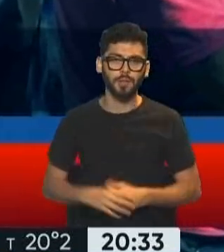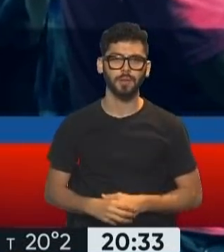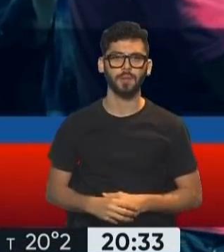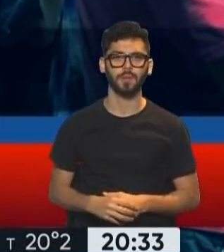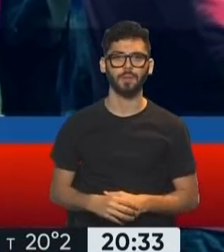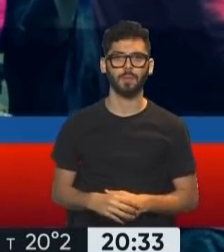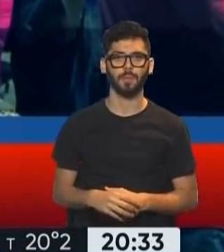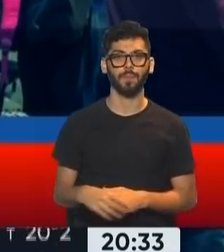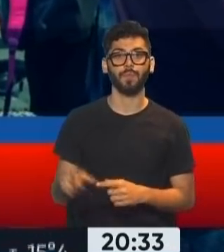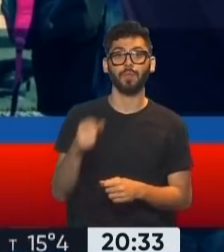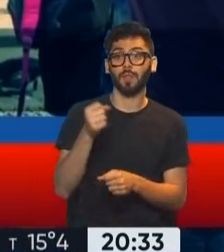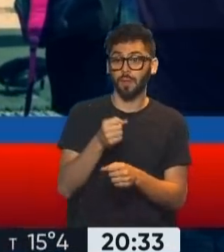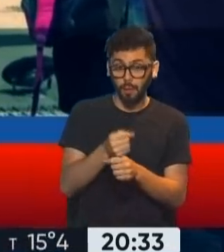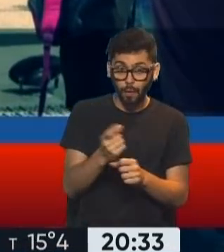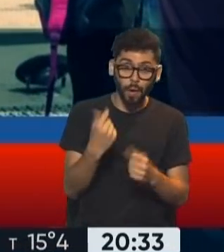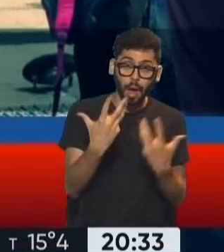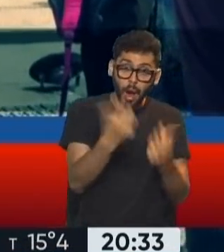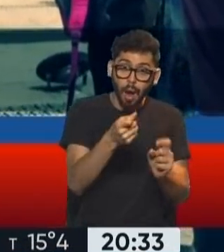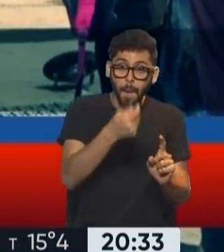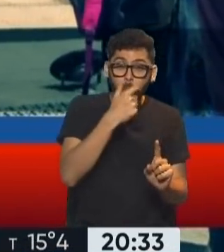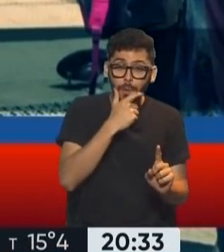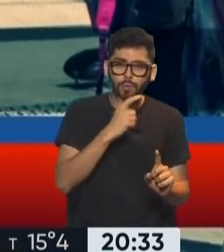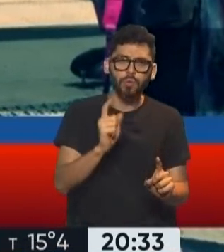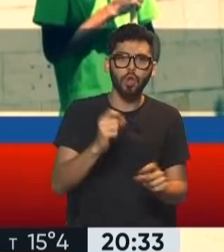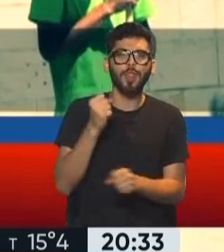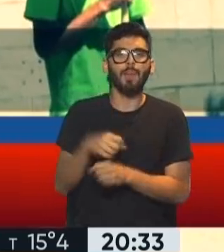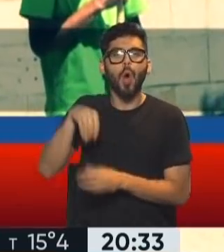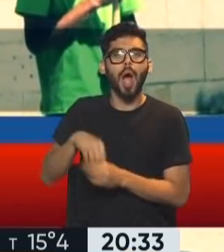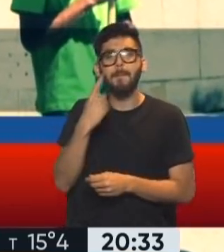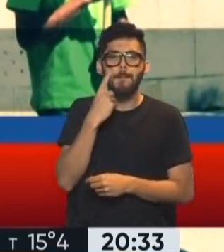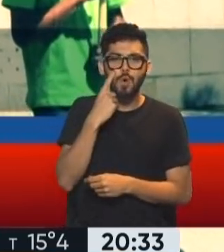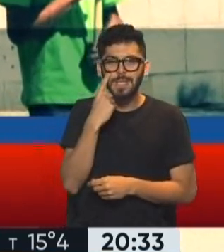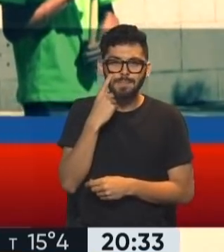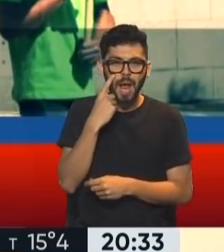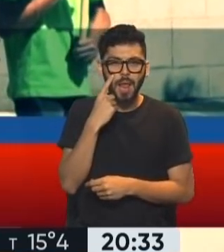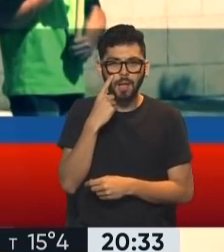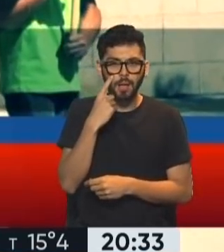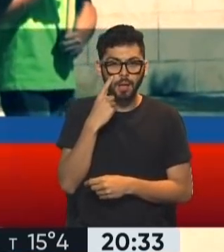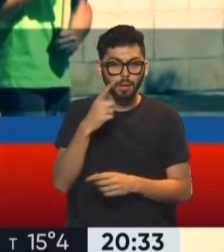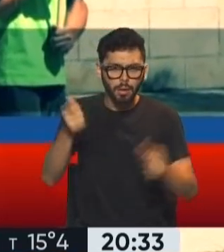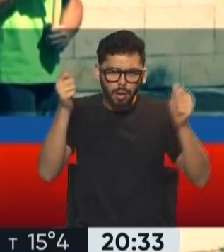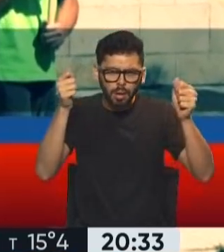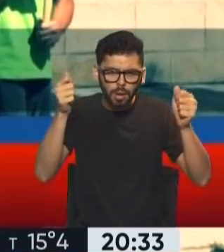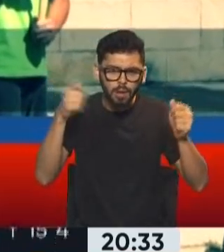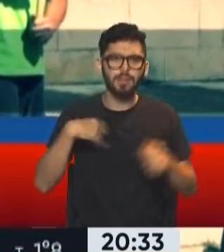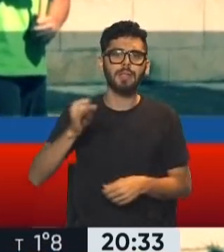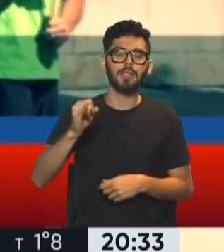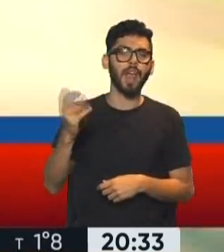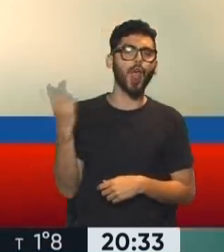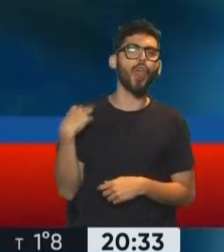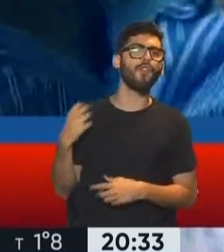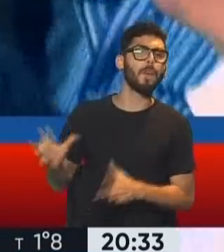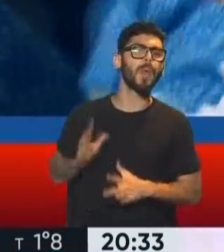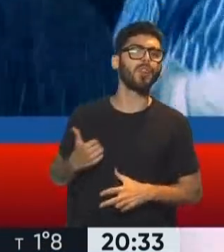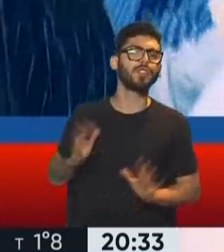municipales? ¿Vinieron a aguantar a Mauricio también? Nosotros trabajamos acá, somos municipales y trabajamos... Está con una pancarta. Sí, porque nos dice